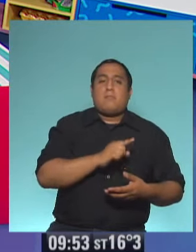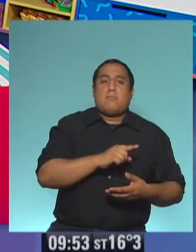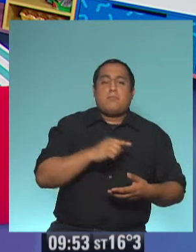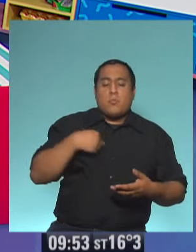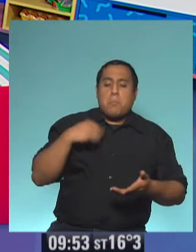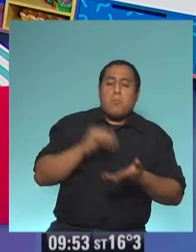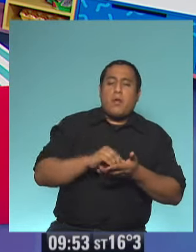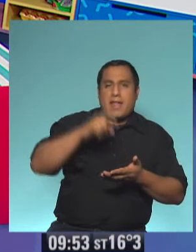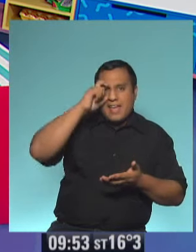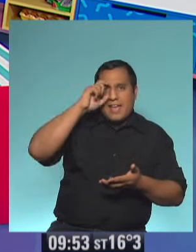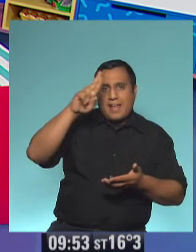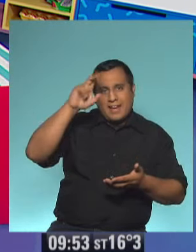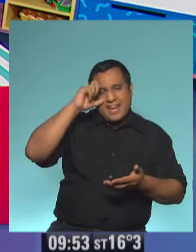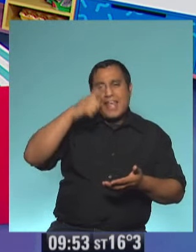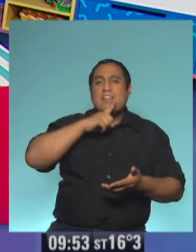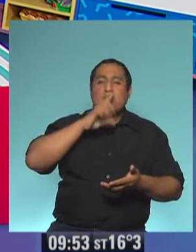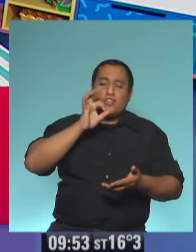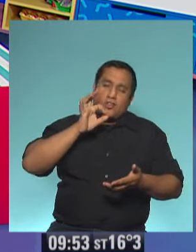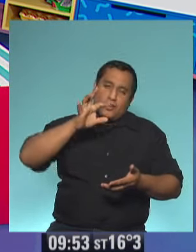Ernesto le voy a poner. Ahí está.